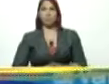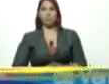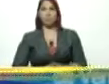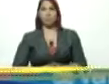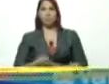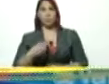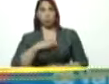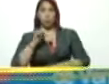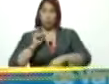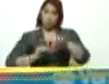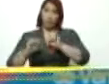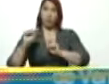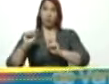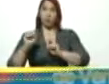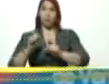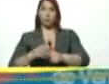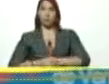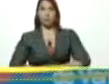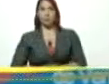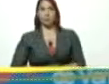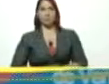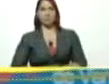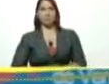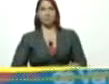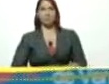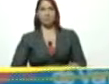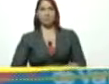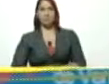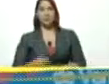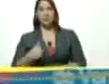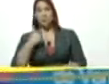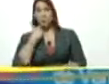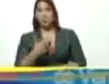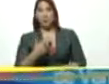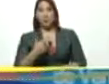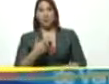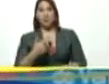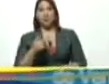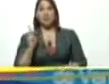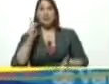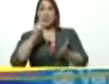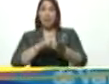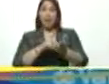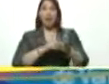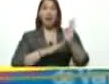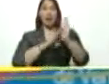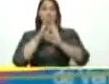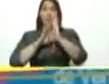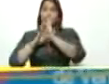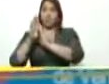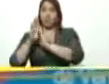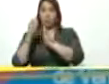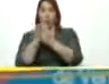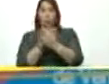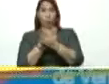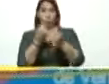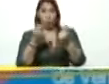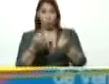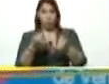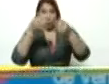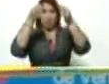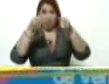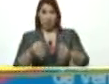Nos hemos defendido. Y yo dije, al llegar el crecimiento económico de la economía real,